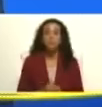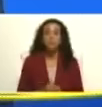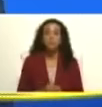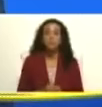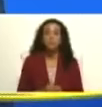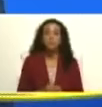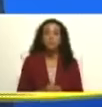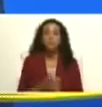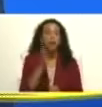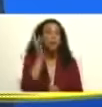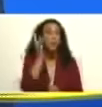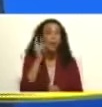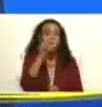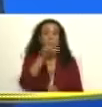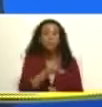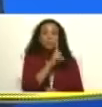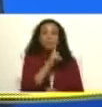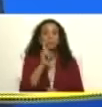América Pérez.